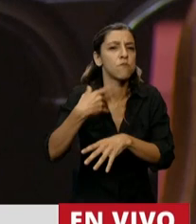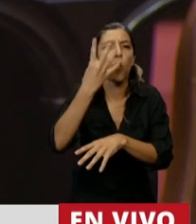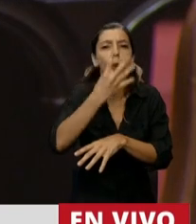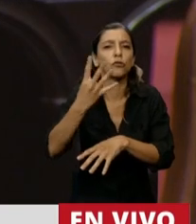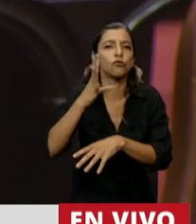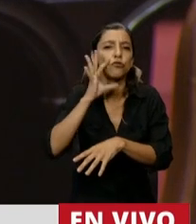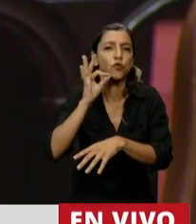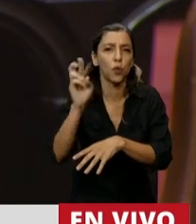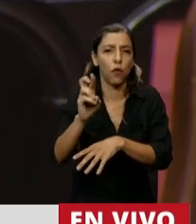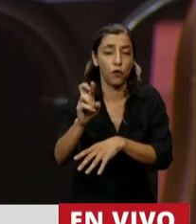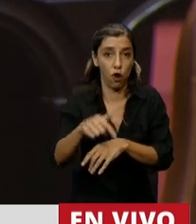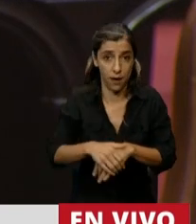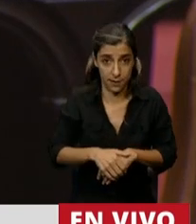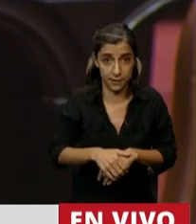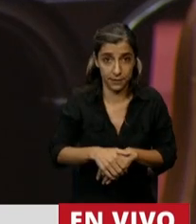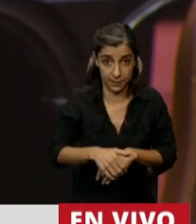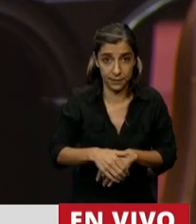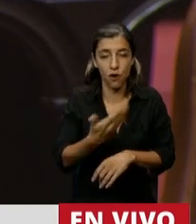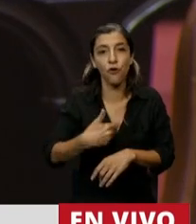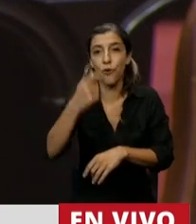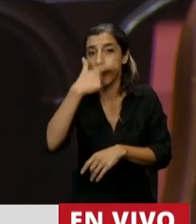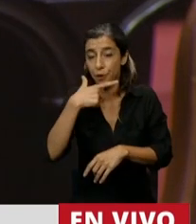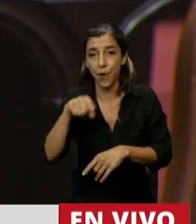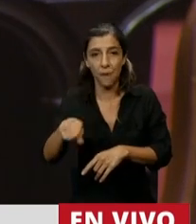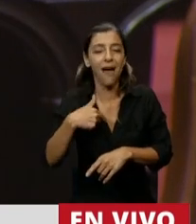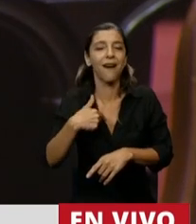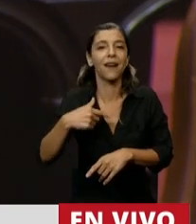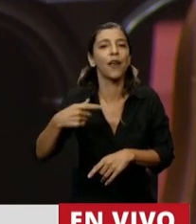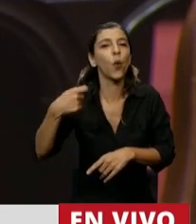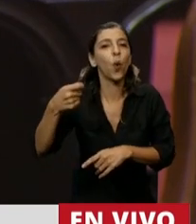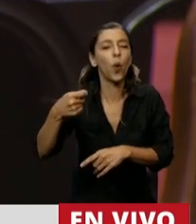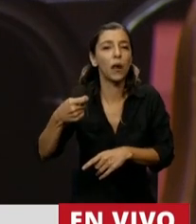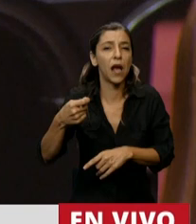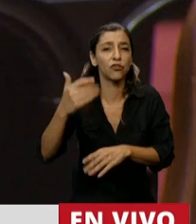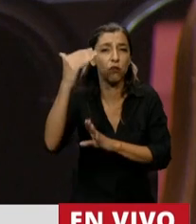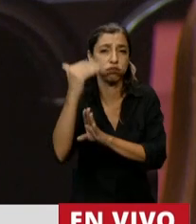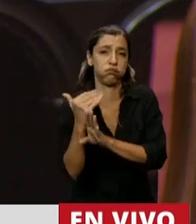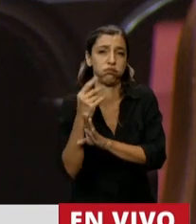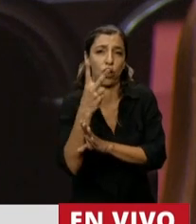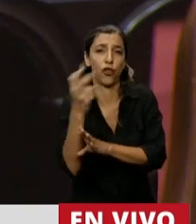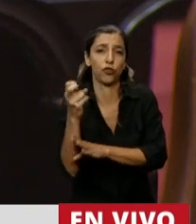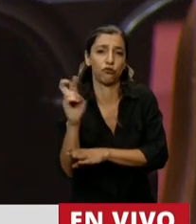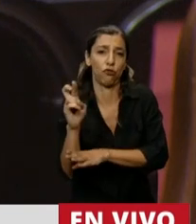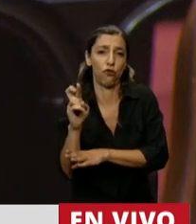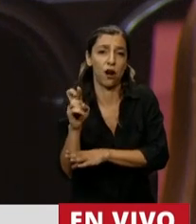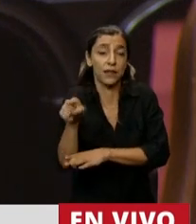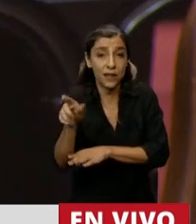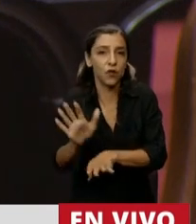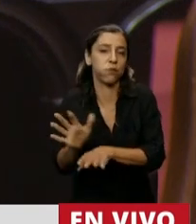450 dólares, mientras que casi al final del gobierno de Macri caía a 200 dólares. Eso es ajuste.